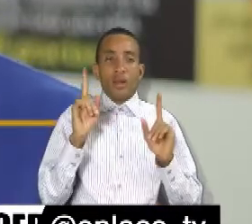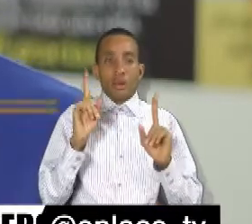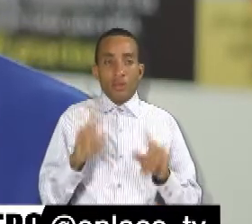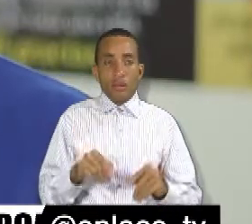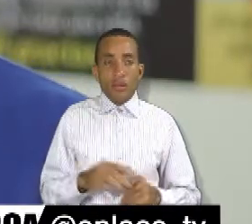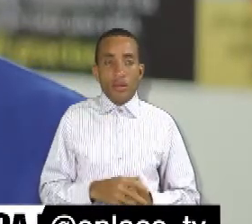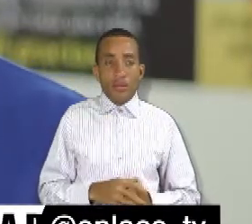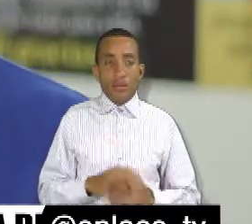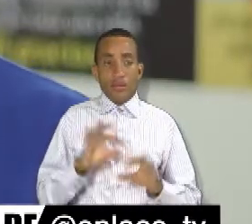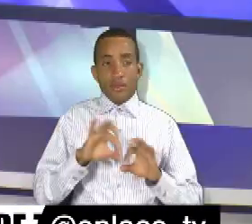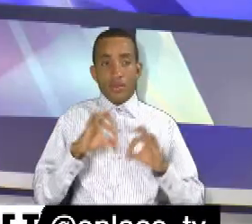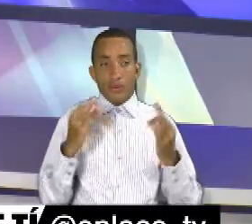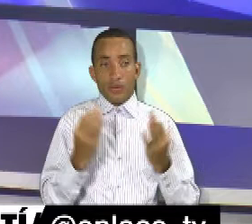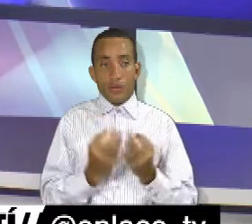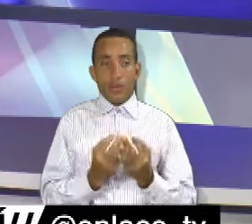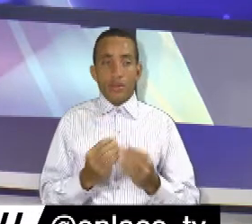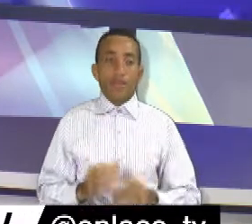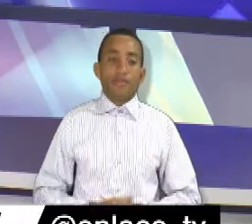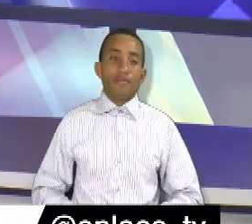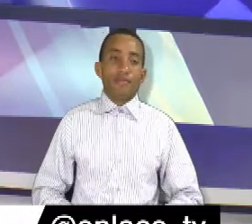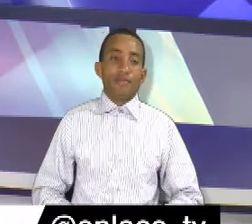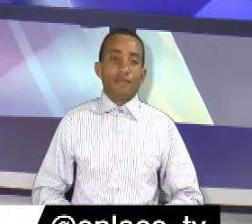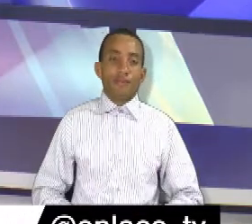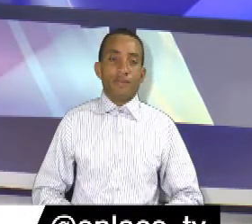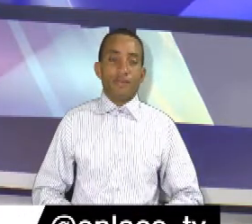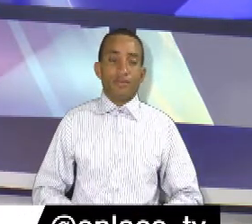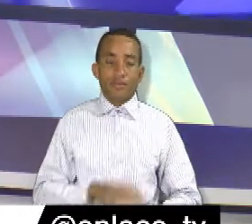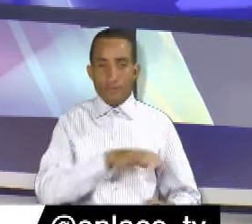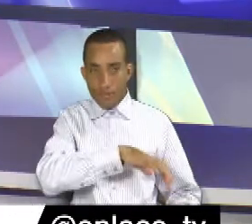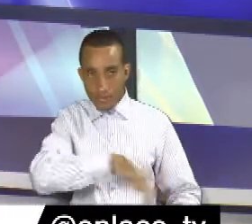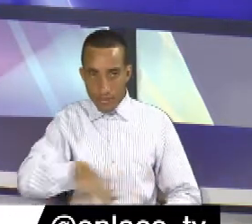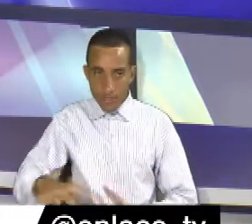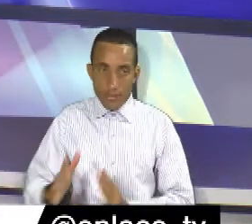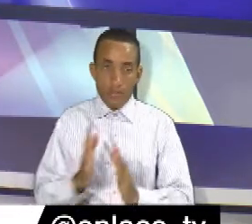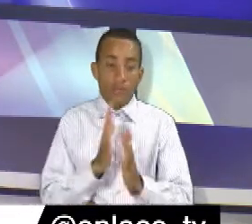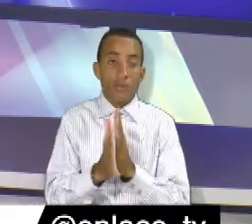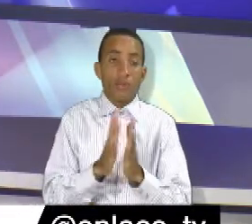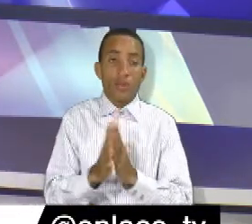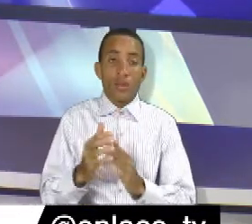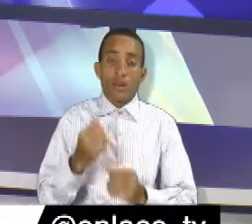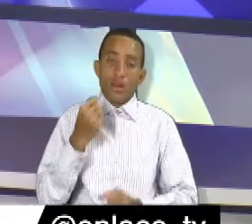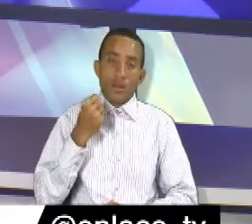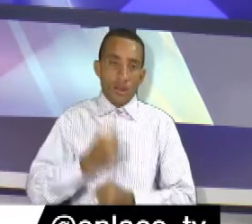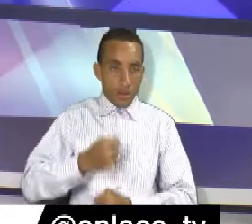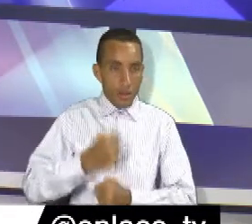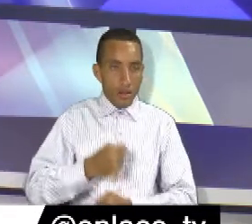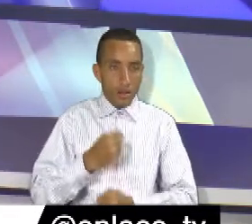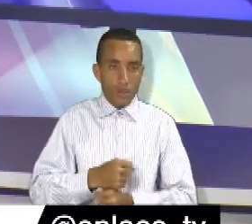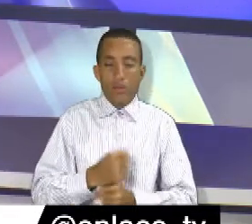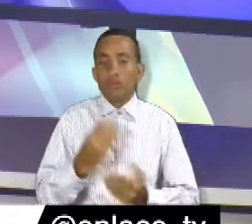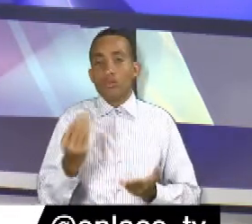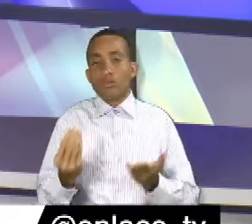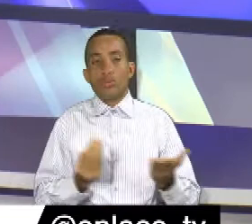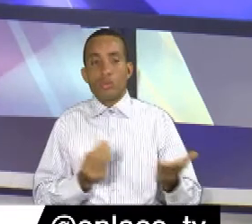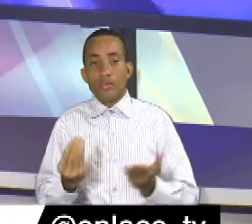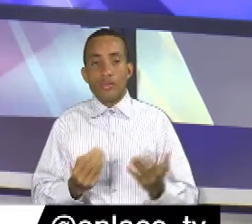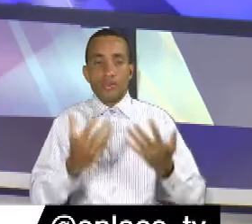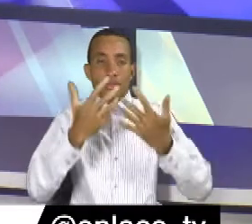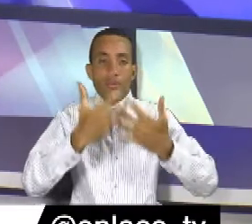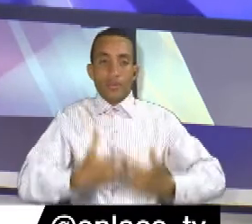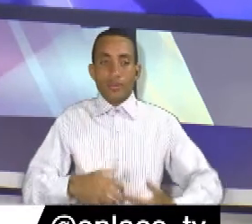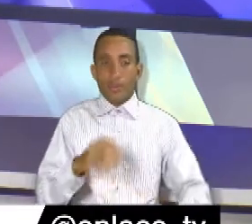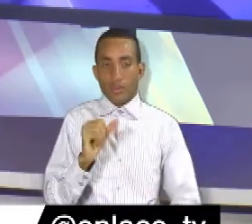parte de su familia. En otro campo informativo, trabajadores que prestaron sus servicios a Ana Belén continúan su bloqueo